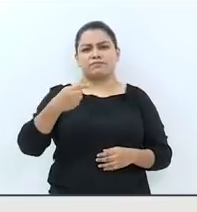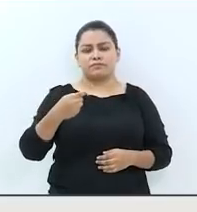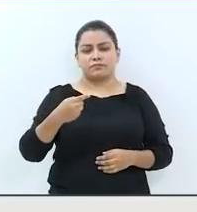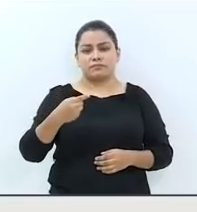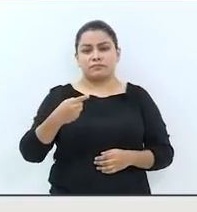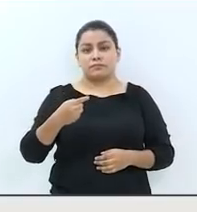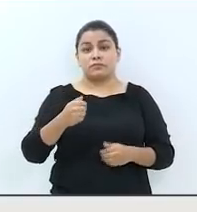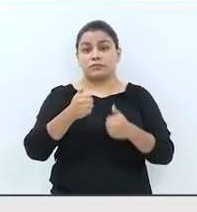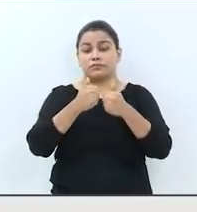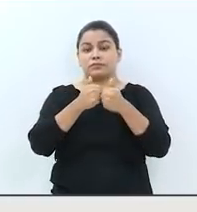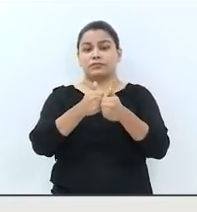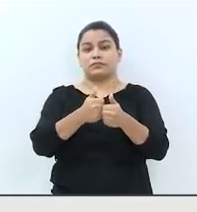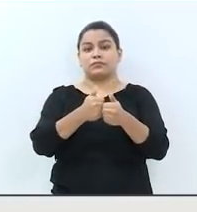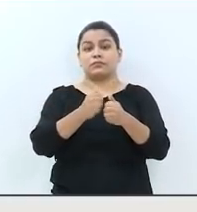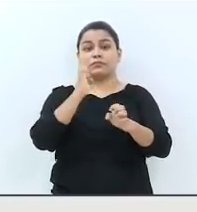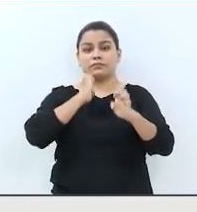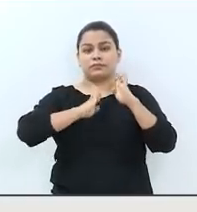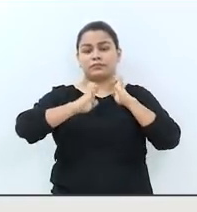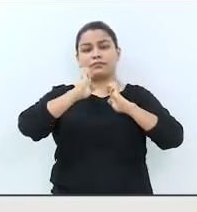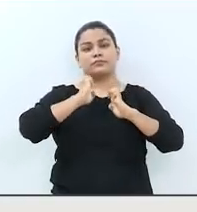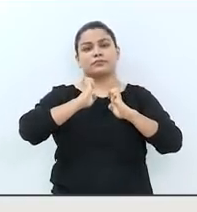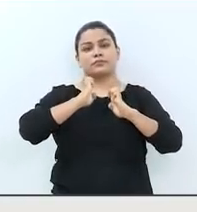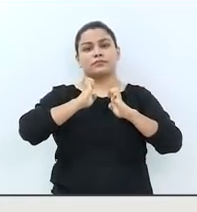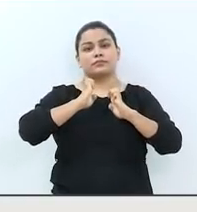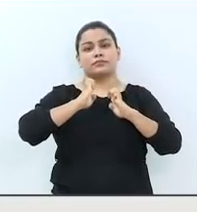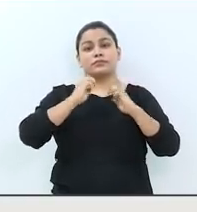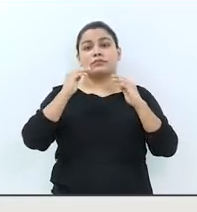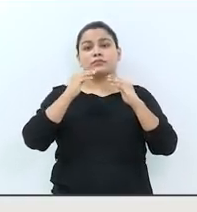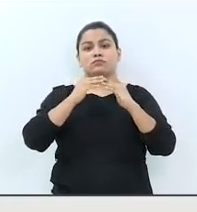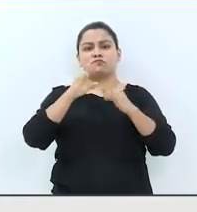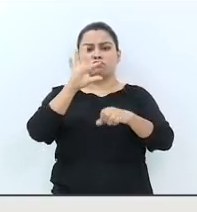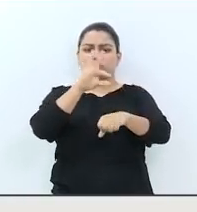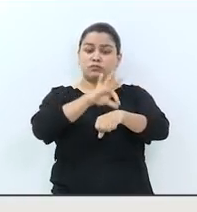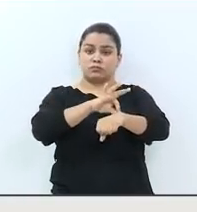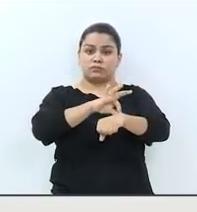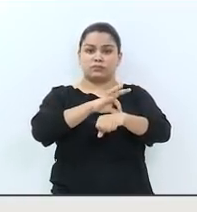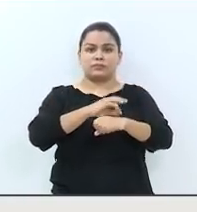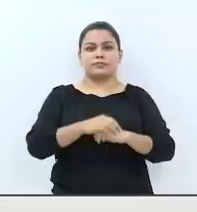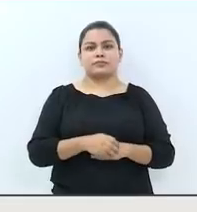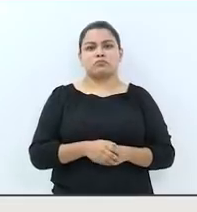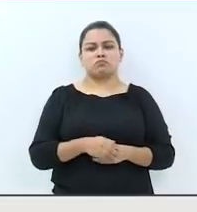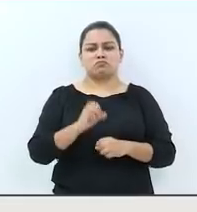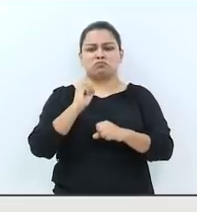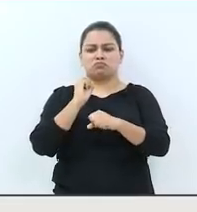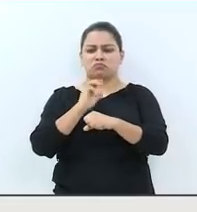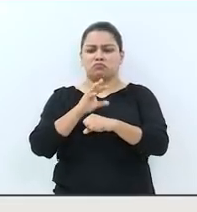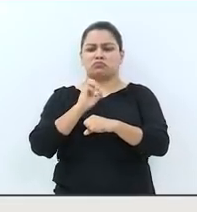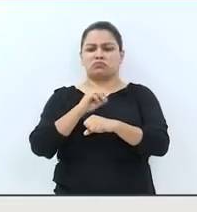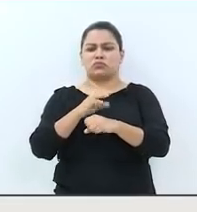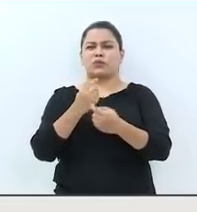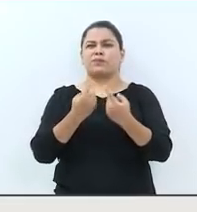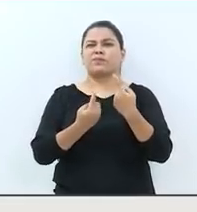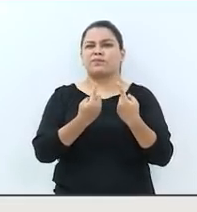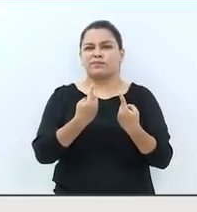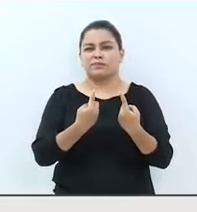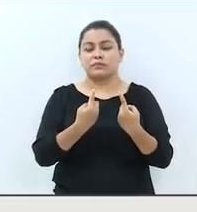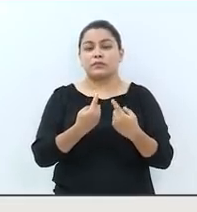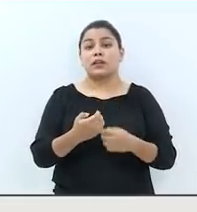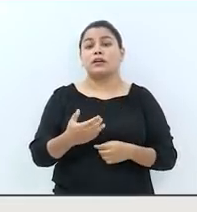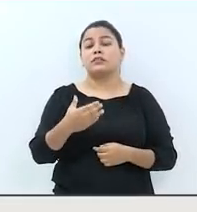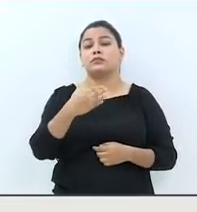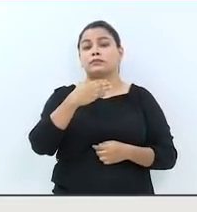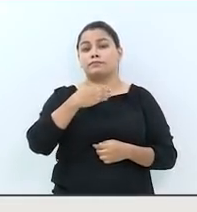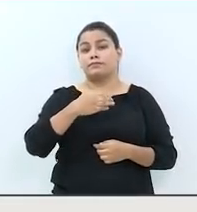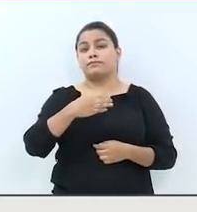la mano con las emociones y con las experiencias. Esto nos sugiere que es bien